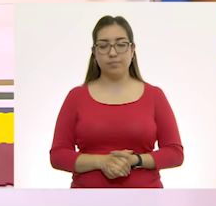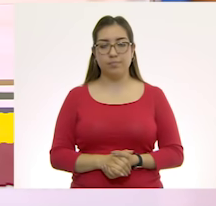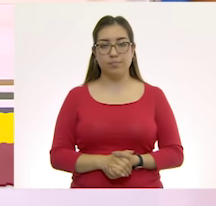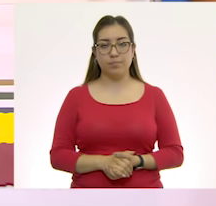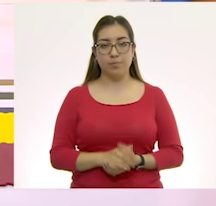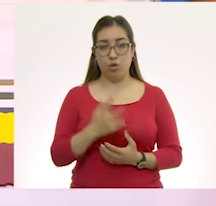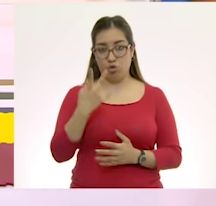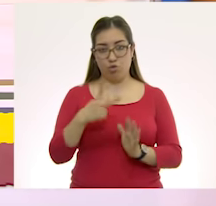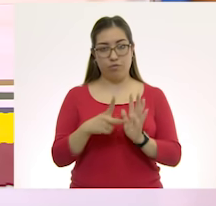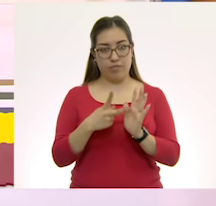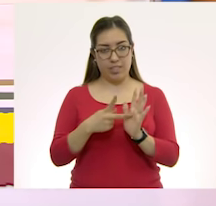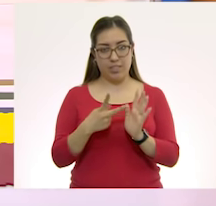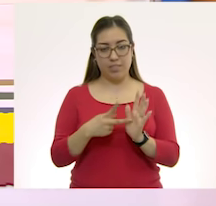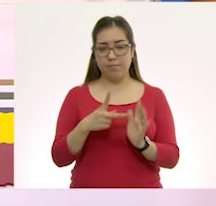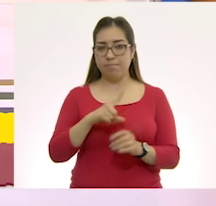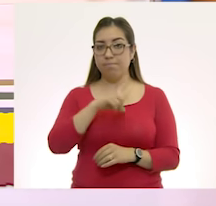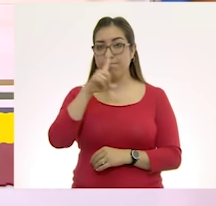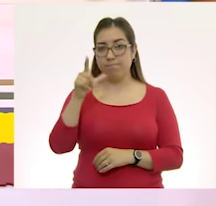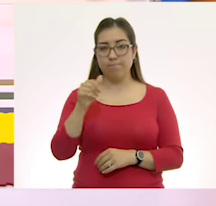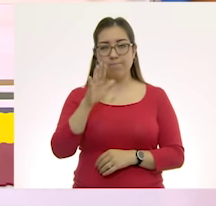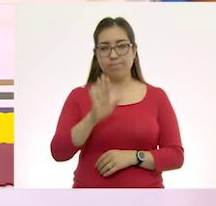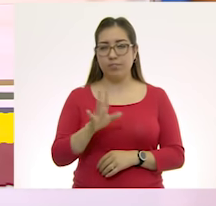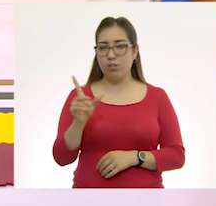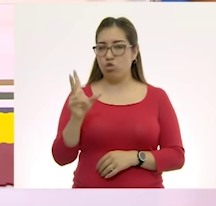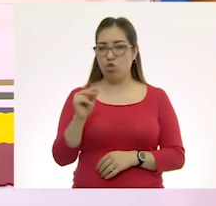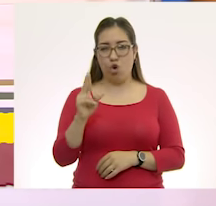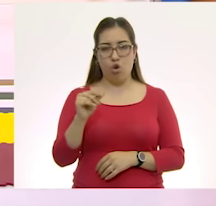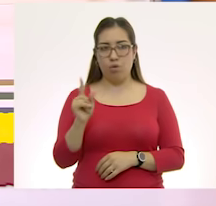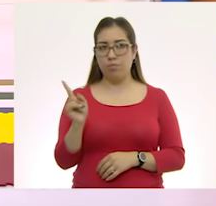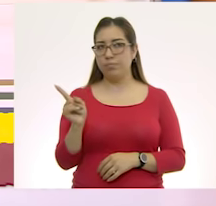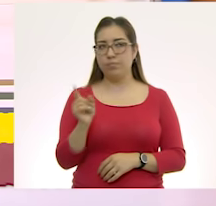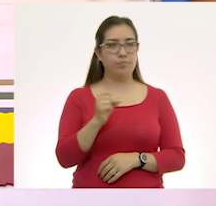1, 2, 3, 4, 5, 6, 7, 8. Y luego, como diciendo que no, pero también rápido eso.